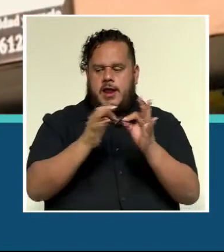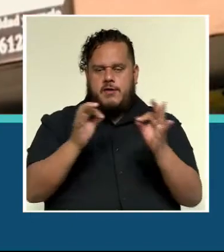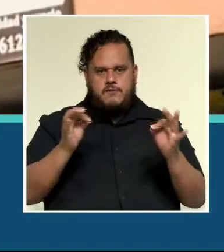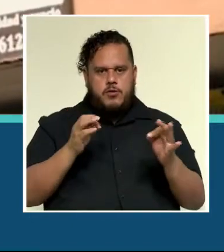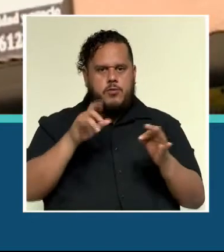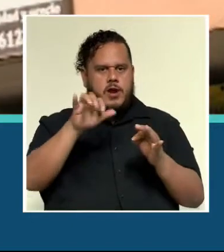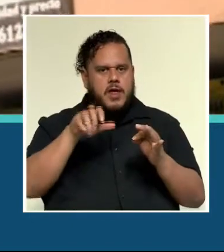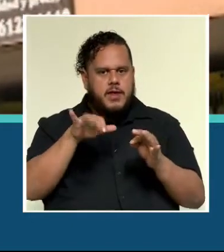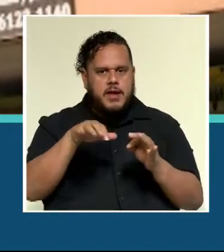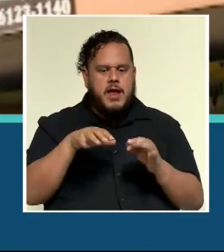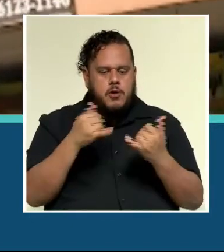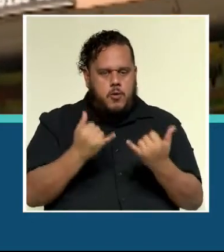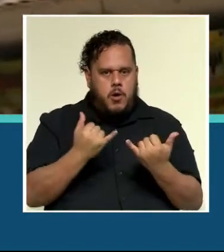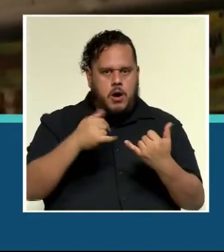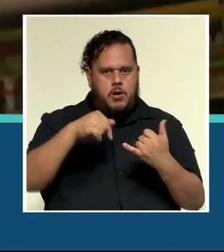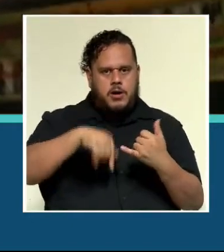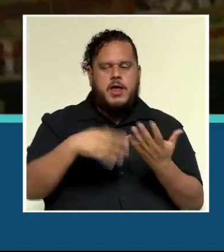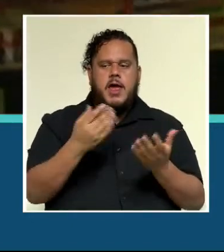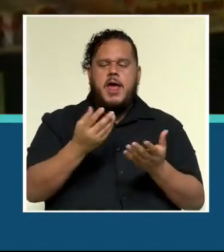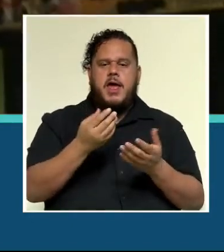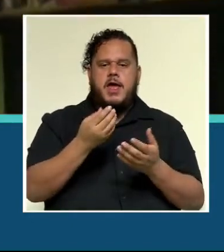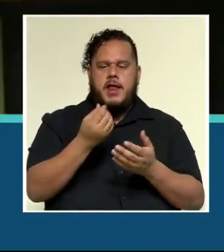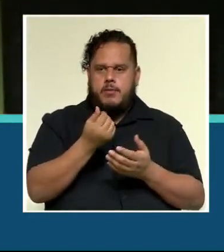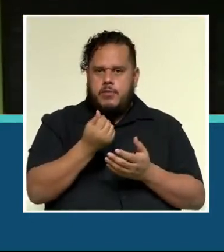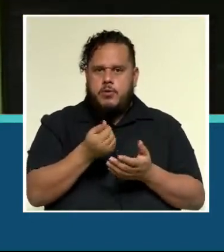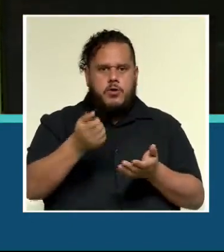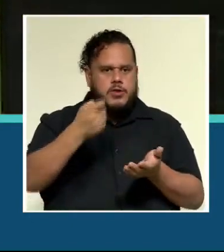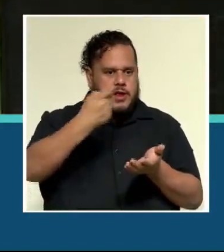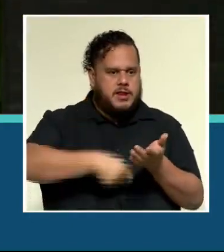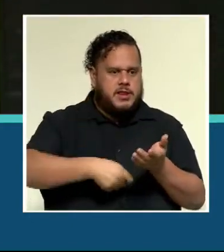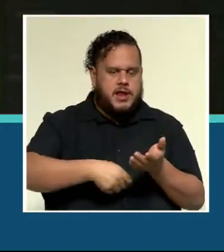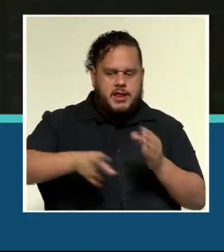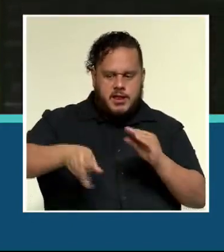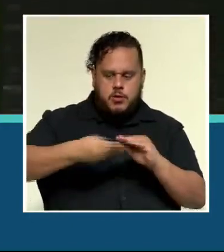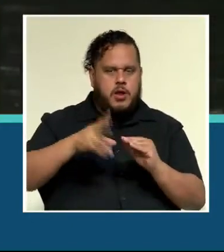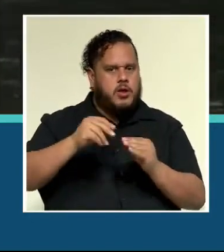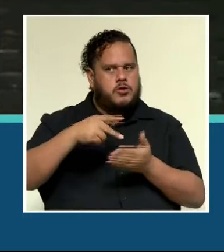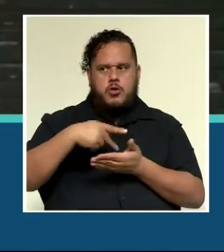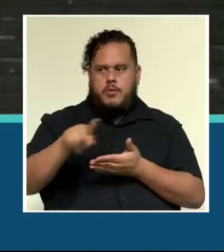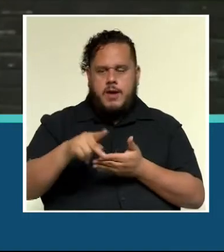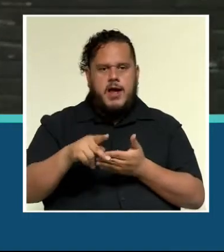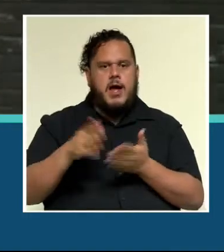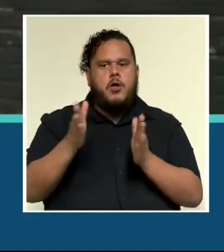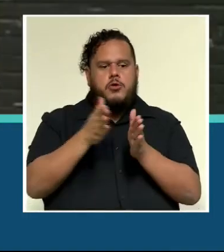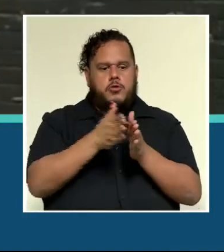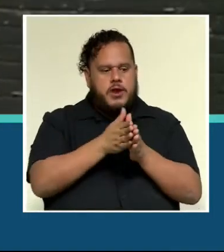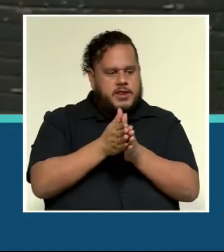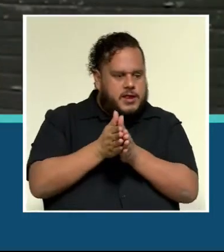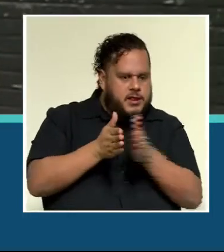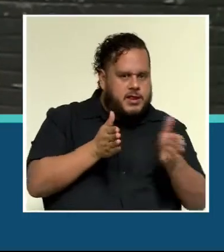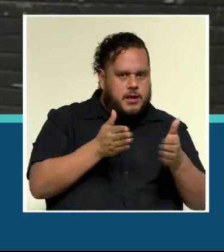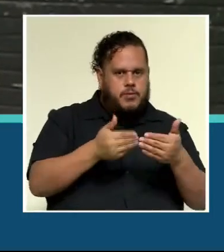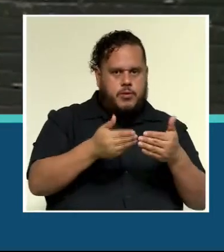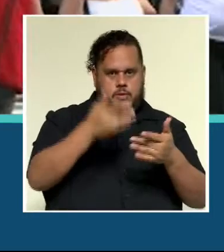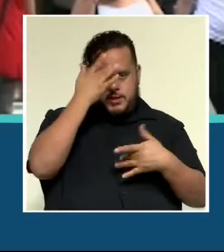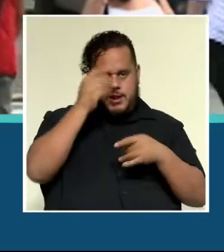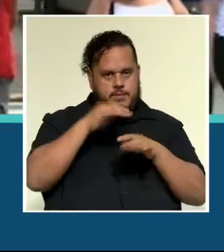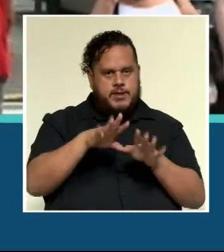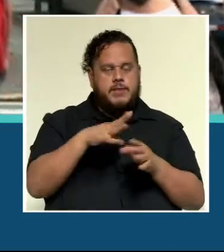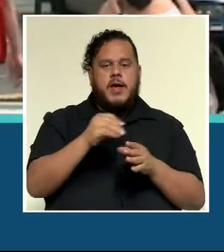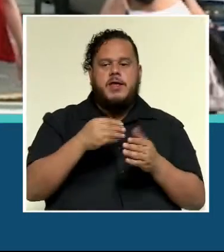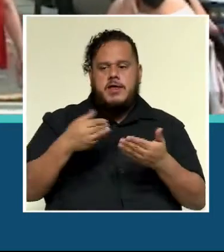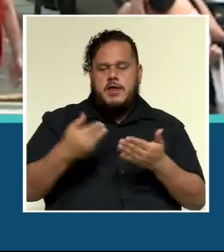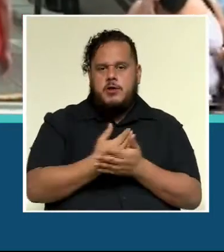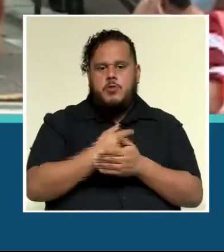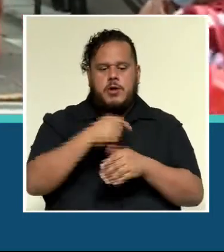partir de este momento, el monto de interés acumulado no pagado durante el alivio que la entidad le aprobó y el nuevo plazo del crédito para